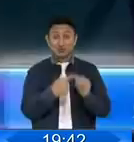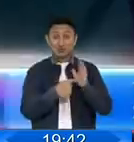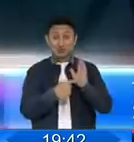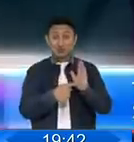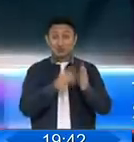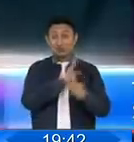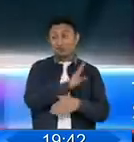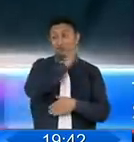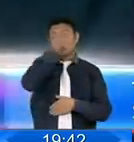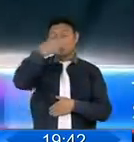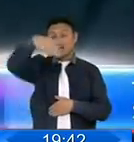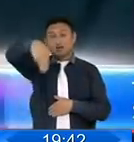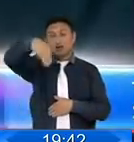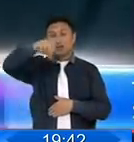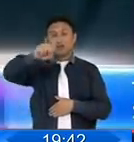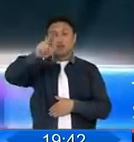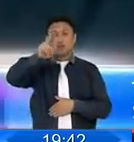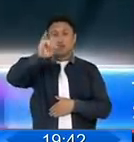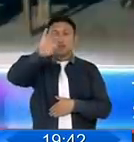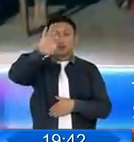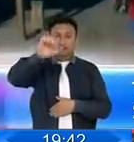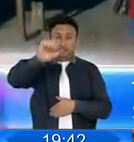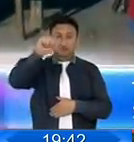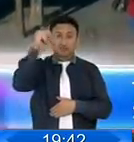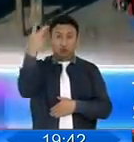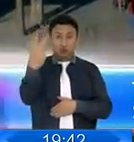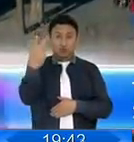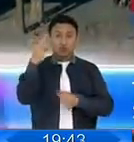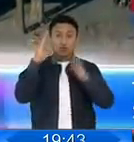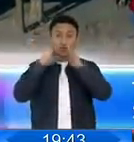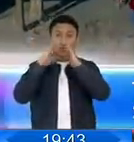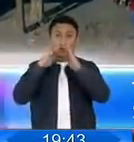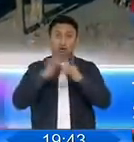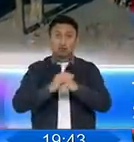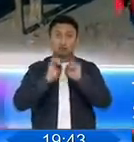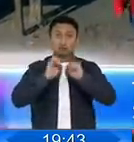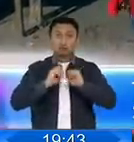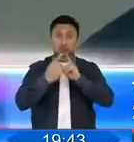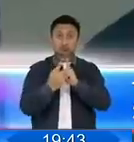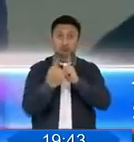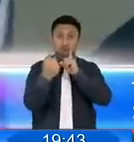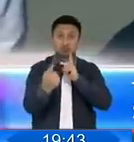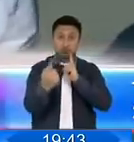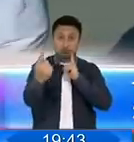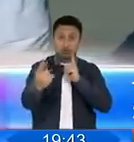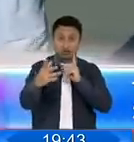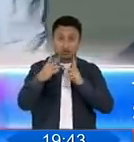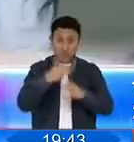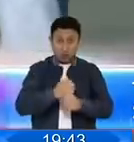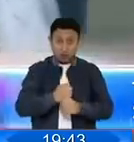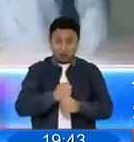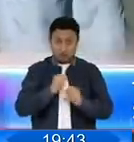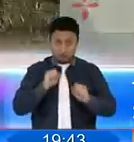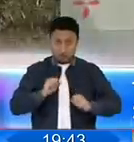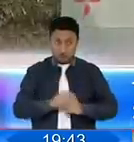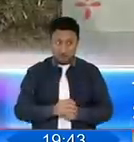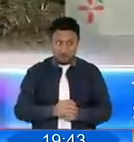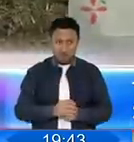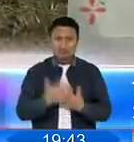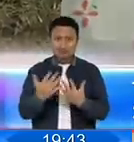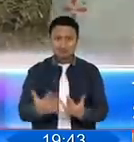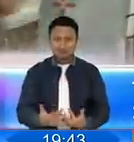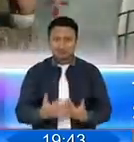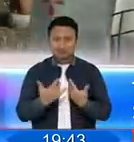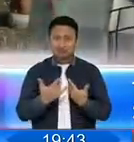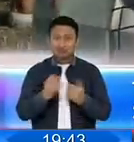La Morita 2 de Tumbaco. Los vecinos, manteniendo la respectiva distancia y las medidas de bioseguridad, nos esperaban para